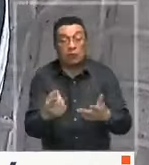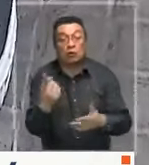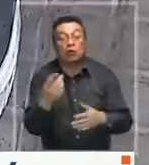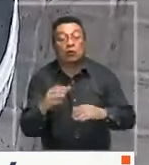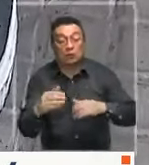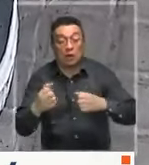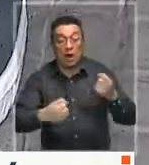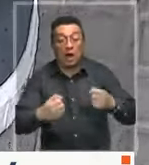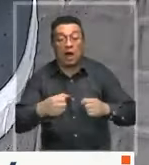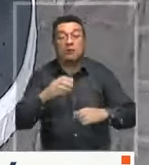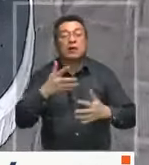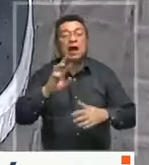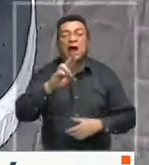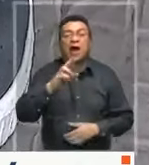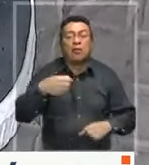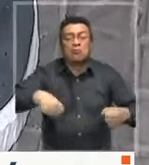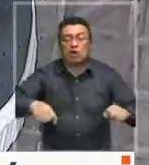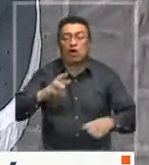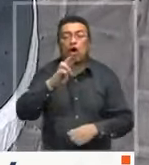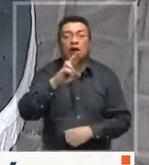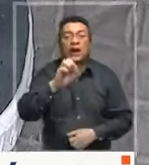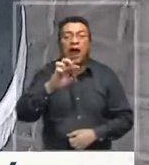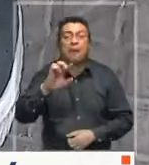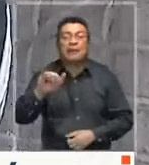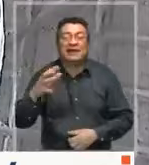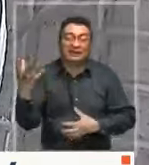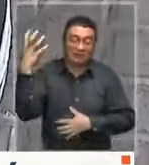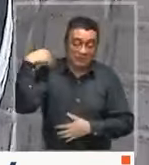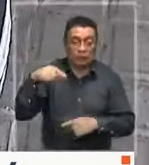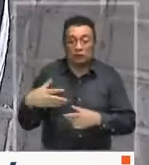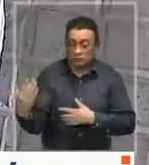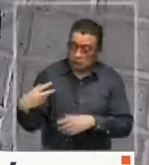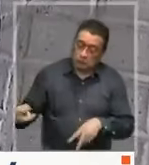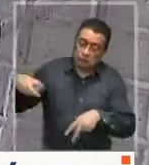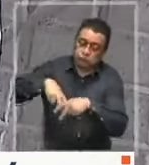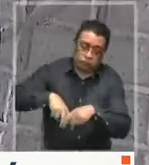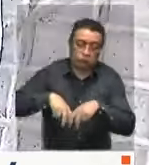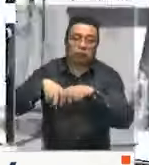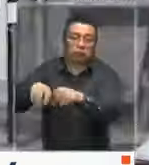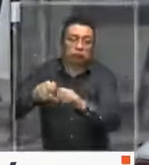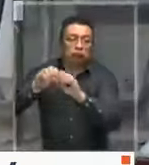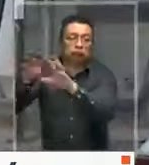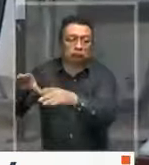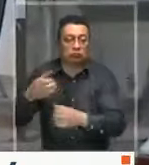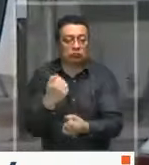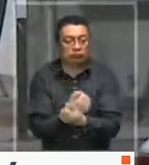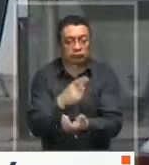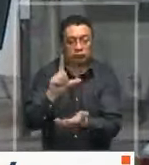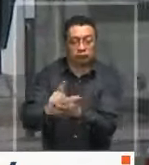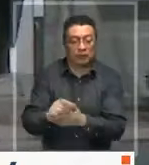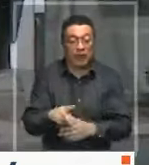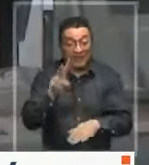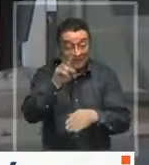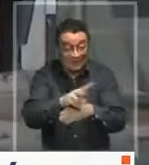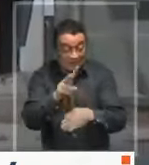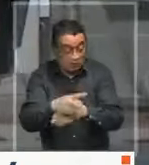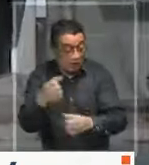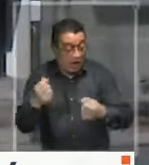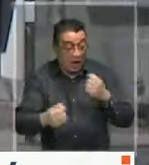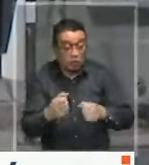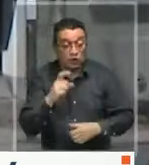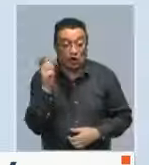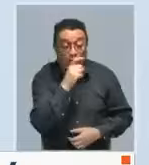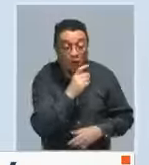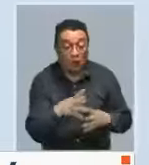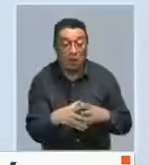rapi, por así decirlo, y se lo llevó, lo tiene que haber llevado a la comisaría a hacer la denuncia a lo mejor. Según testigos, el auto rojo que escapó con